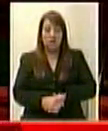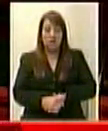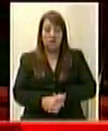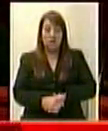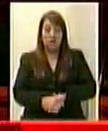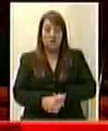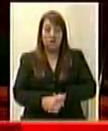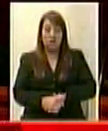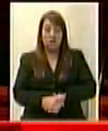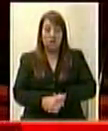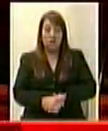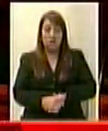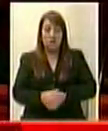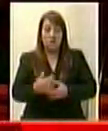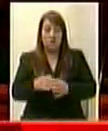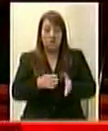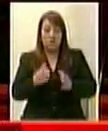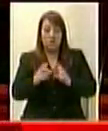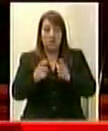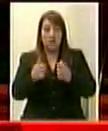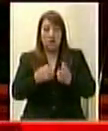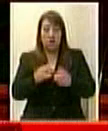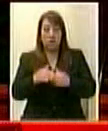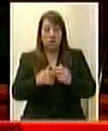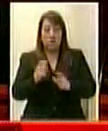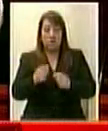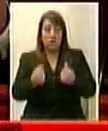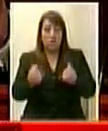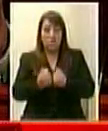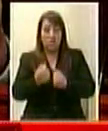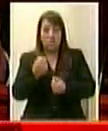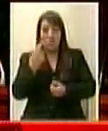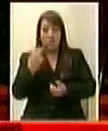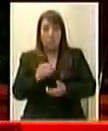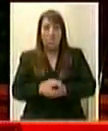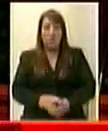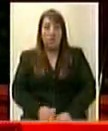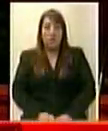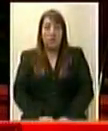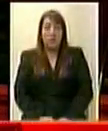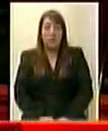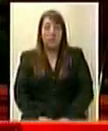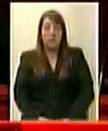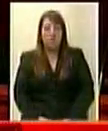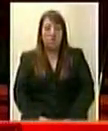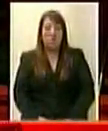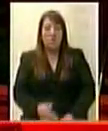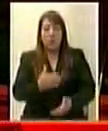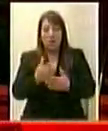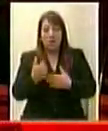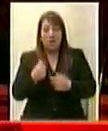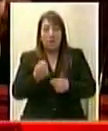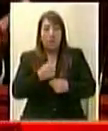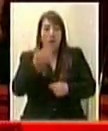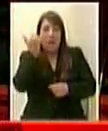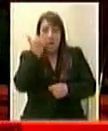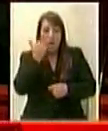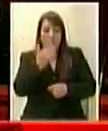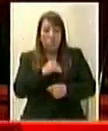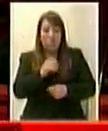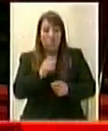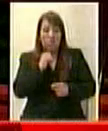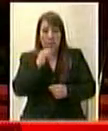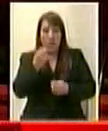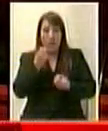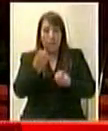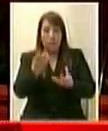ya que gran parte de los afectados por tabú, por prejuicios y X motivos o por